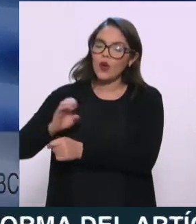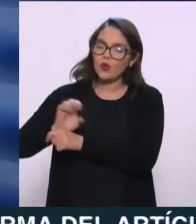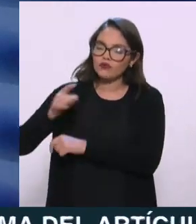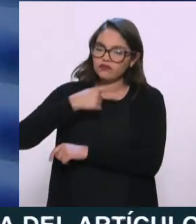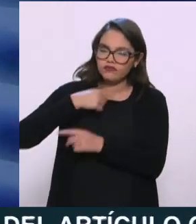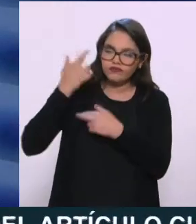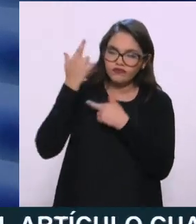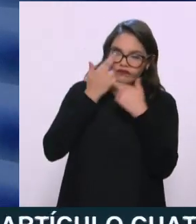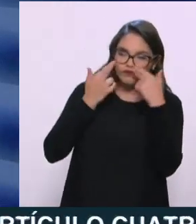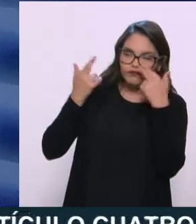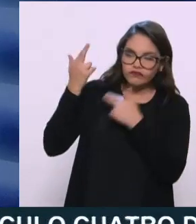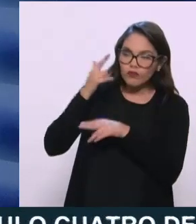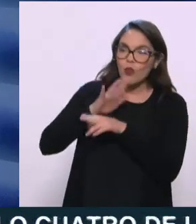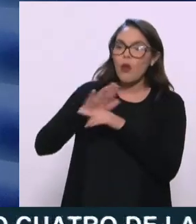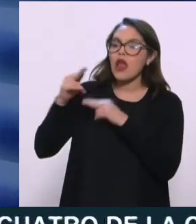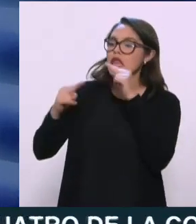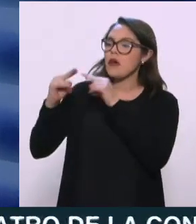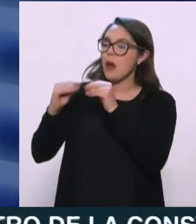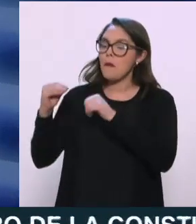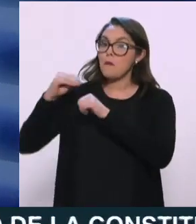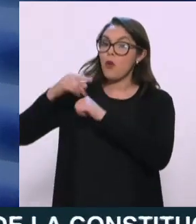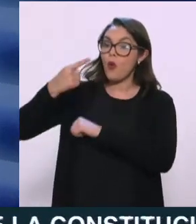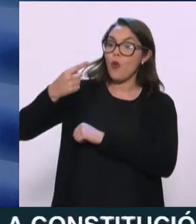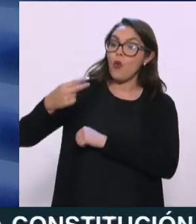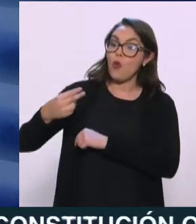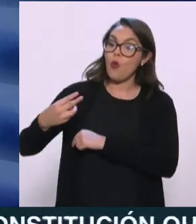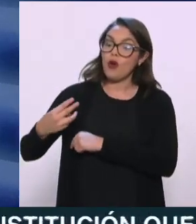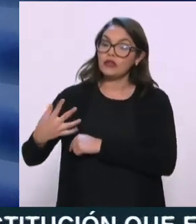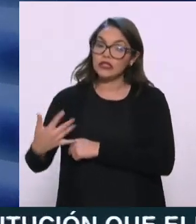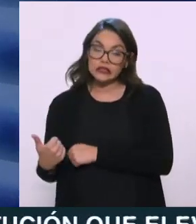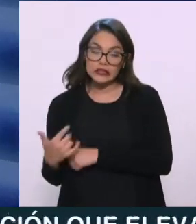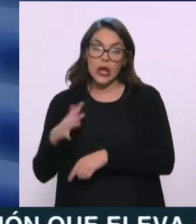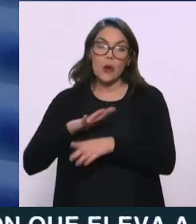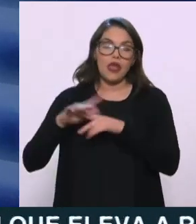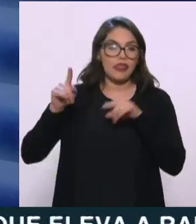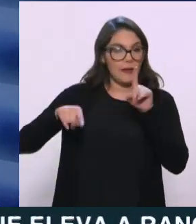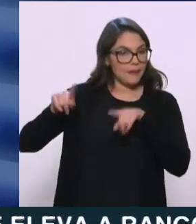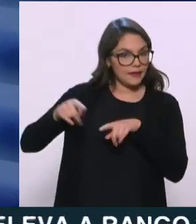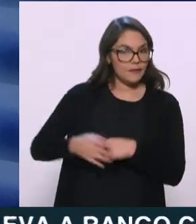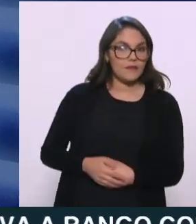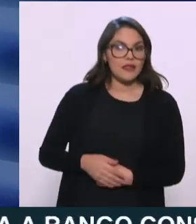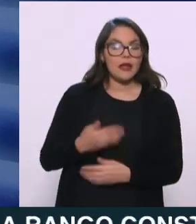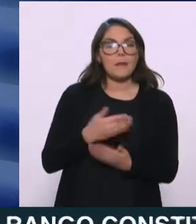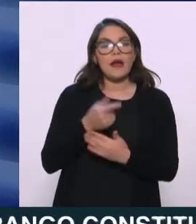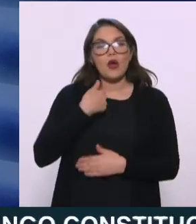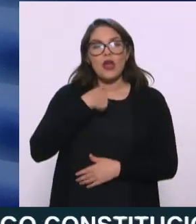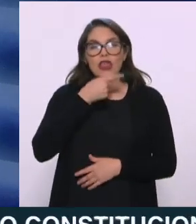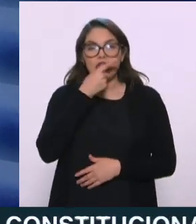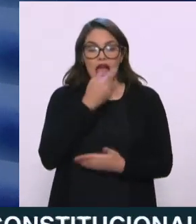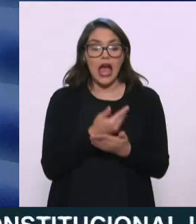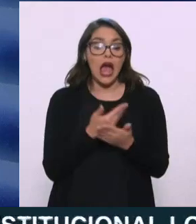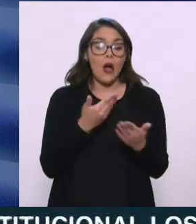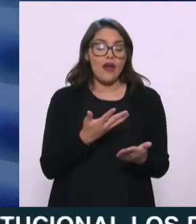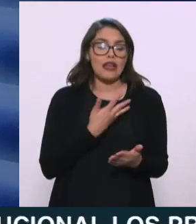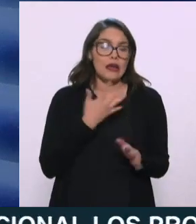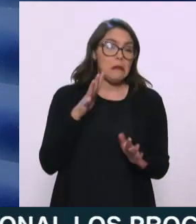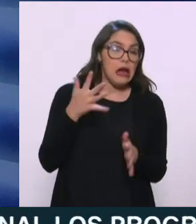el nivel que hoy estamos, para centrarnos en la pregunta, tiene que ver con esta fase 5 y 6, ¿no? En